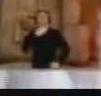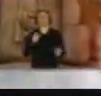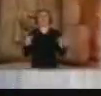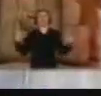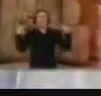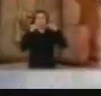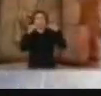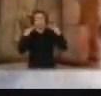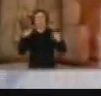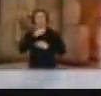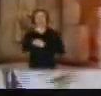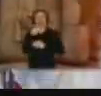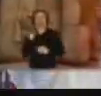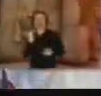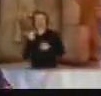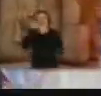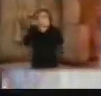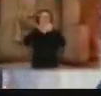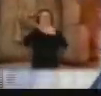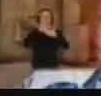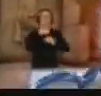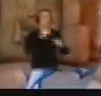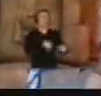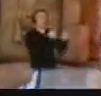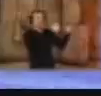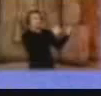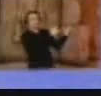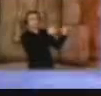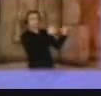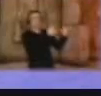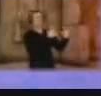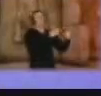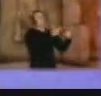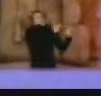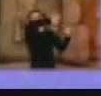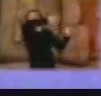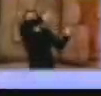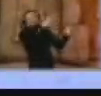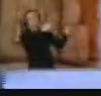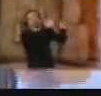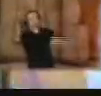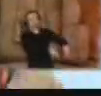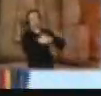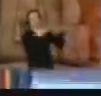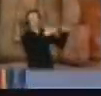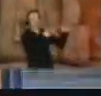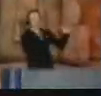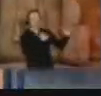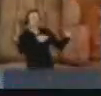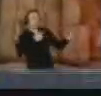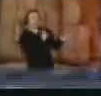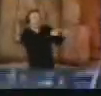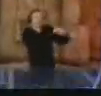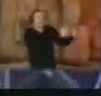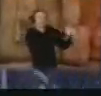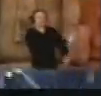Palmas, ¡viva la Unión Deportiva Las Palmas! Porque el Tenerife juega contra San Mateo ahí arriba y esto sí que no. Oye, pastelero, mira qué rico,